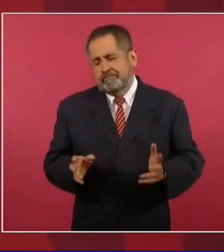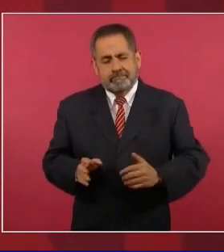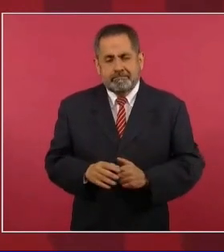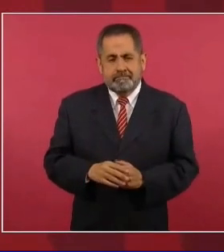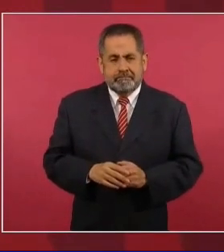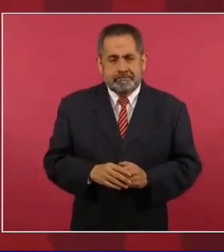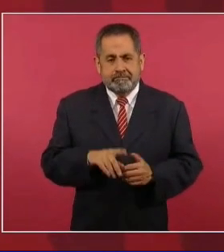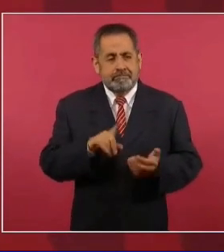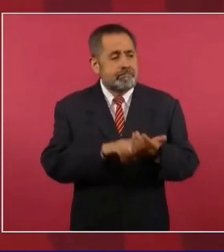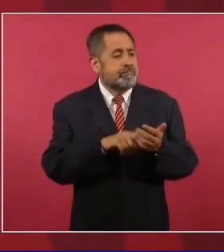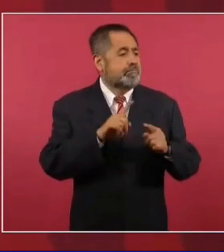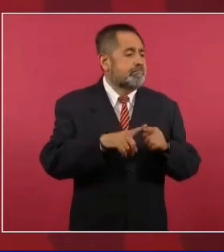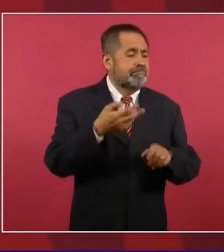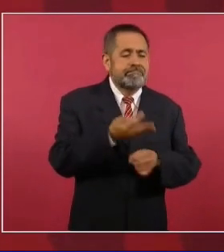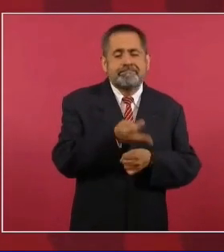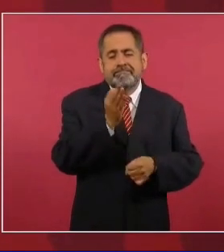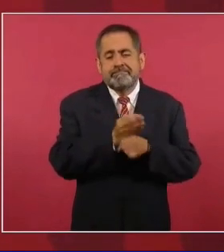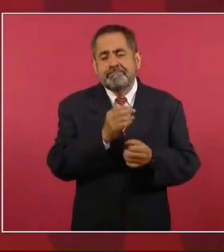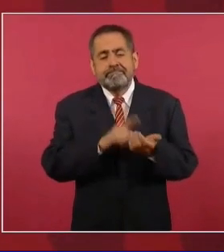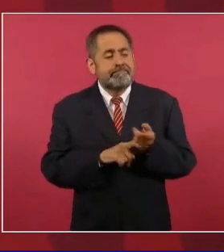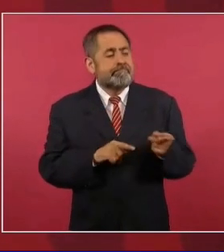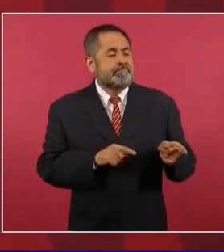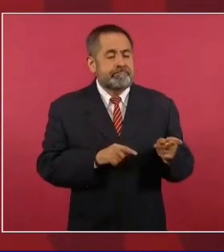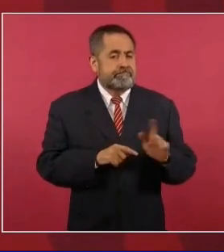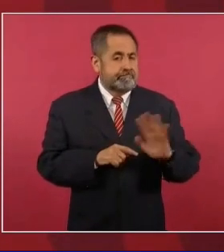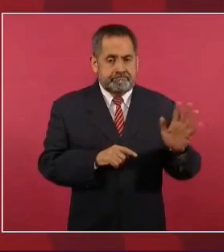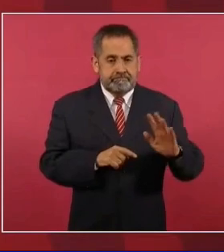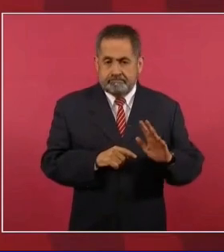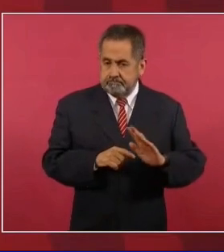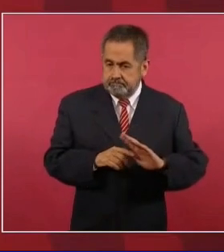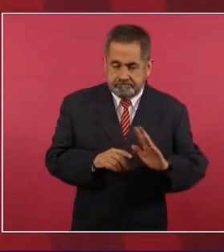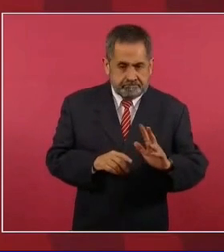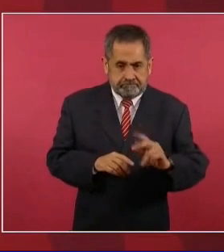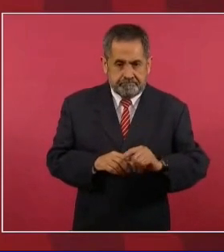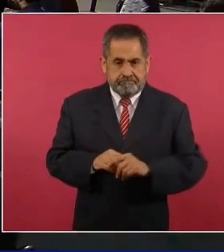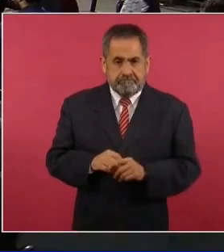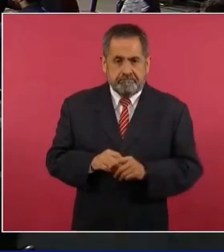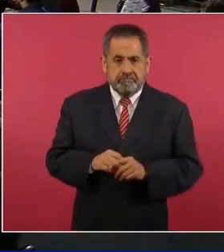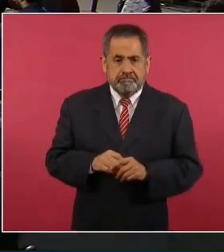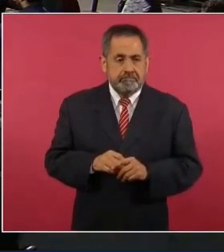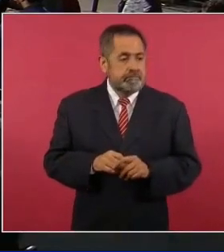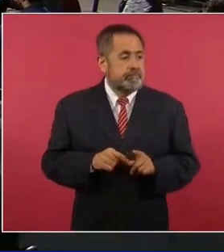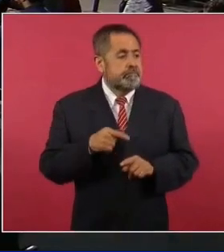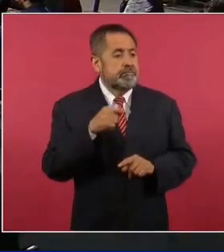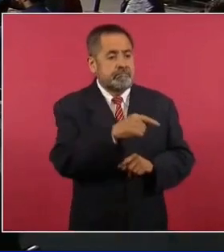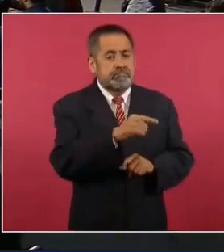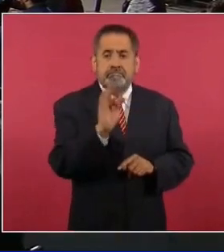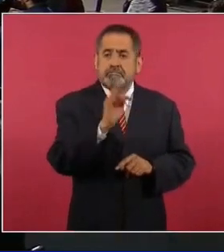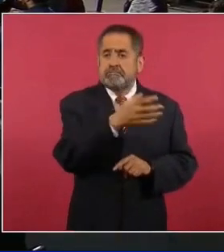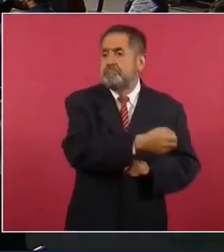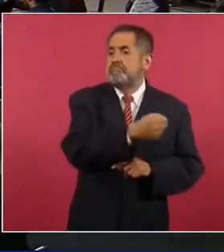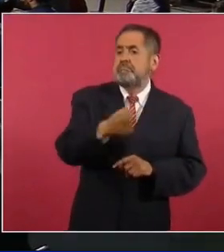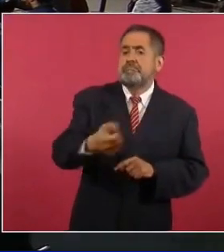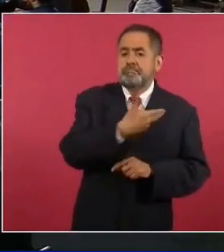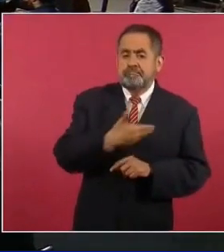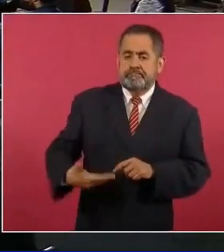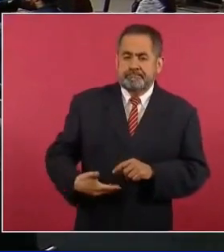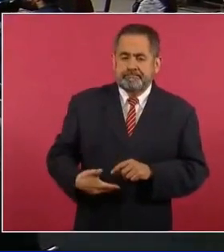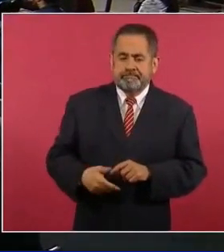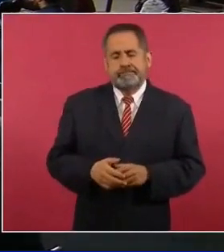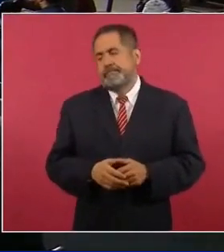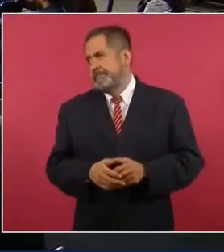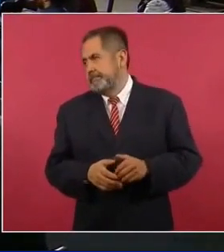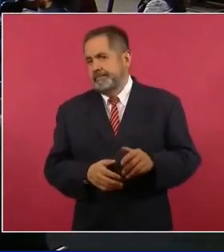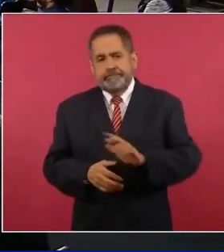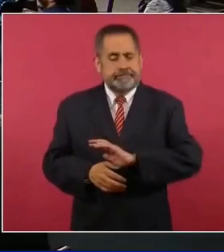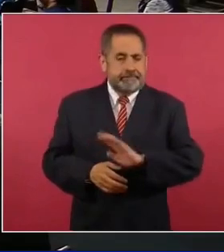¿Quién es el más chistoso? Y ese, o el más popular, y ese puede ser presidente. No.